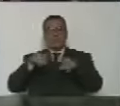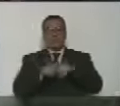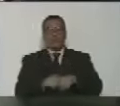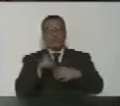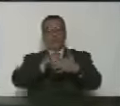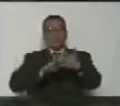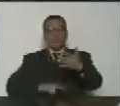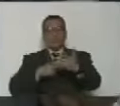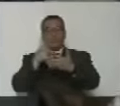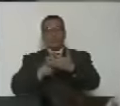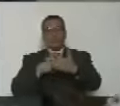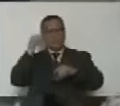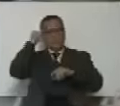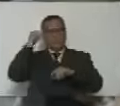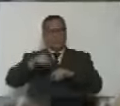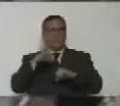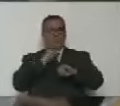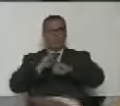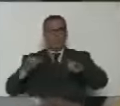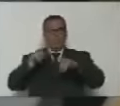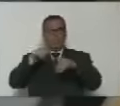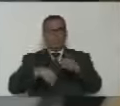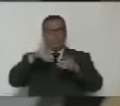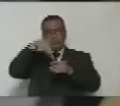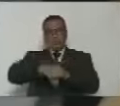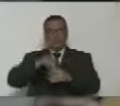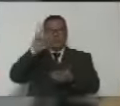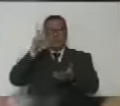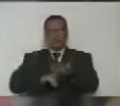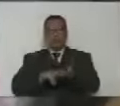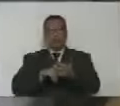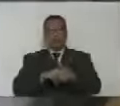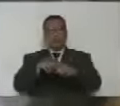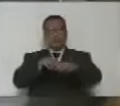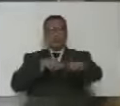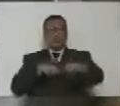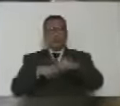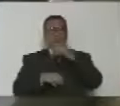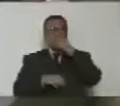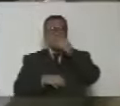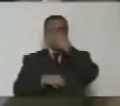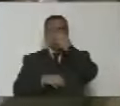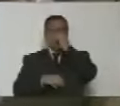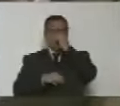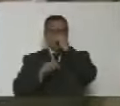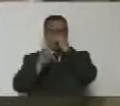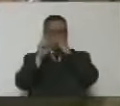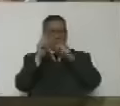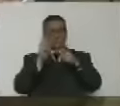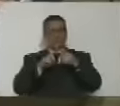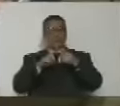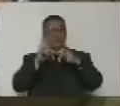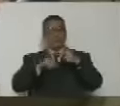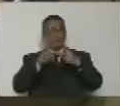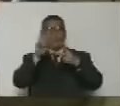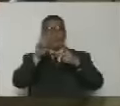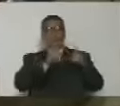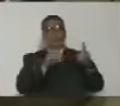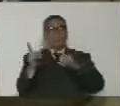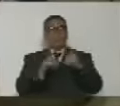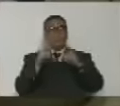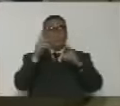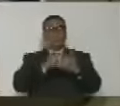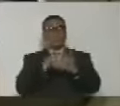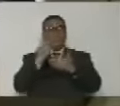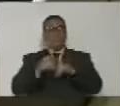la lectura de la propuesta del orden del día. Una vez leído y sometido a votación, resultó aprobado por mayoría. Primero, segunda discusión del proyecto